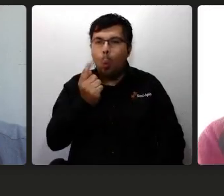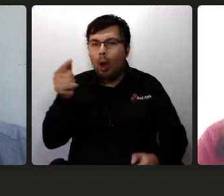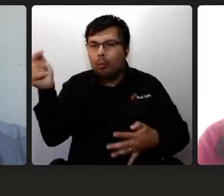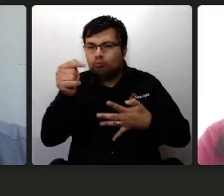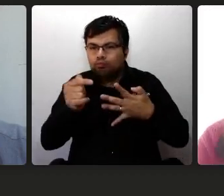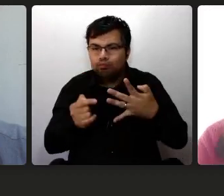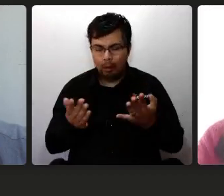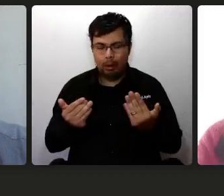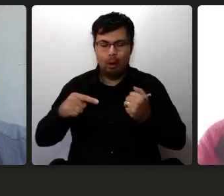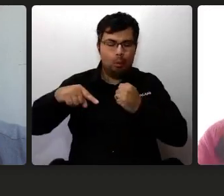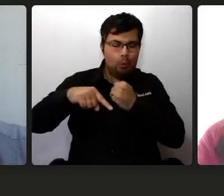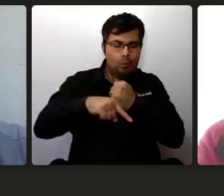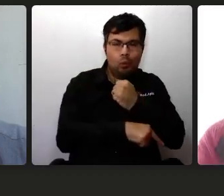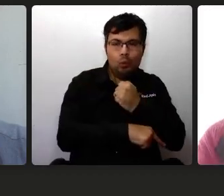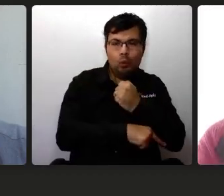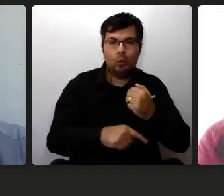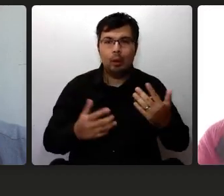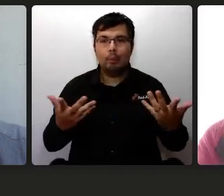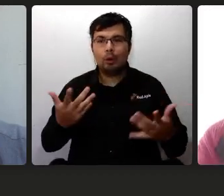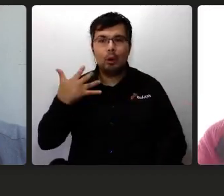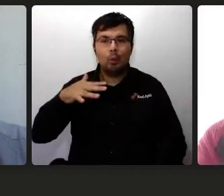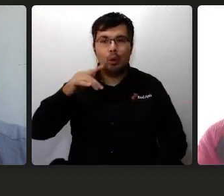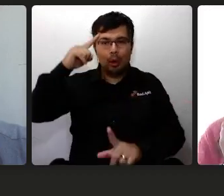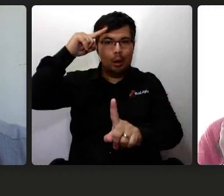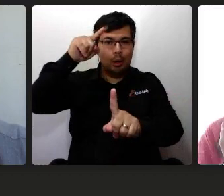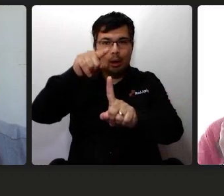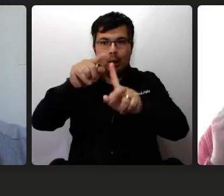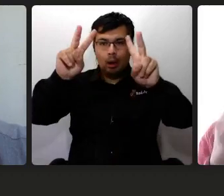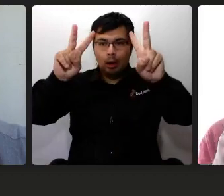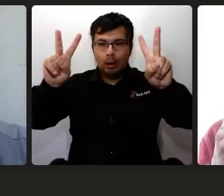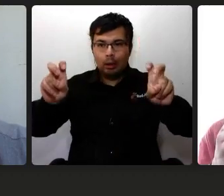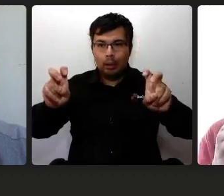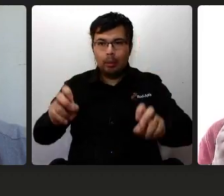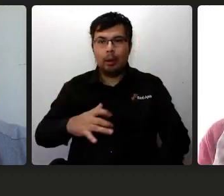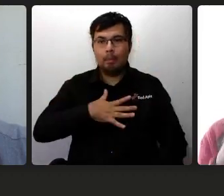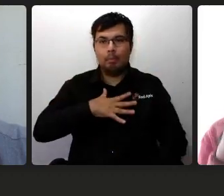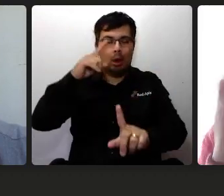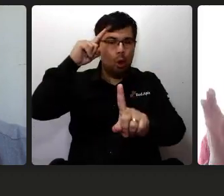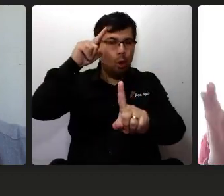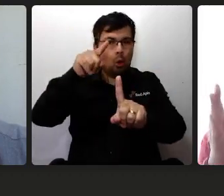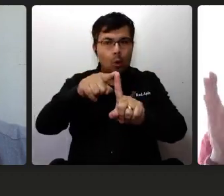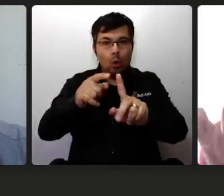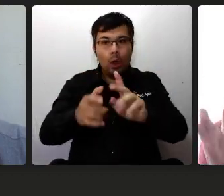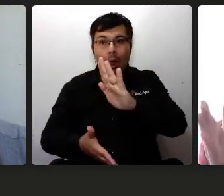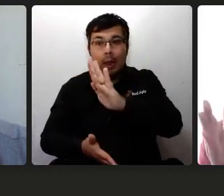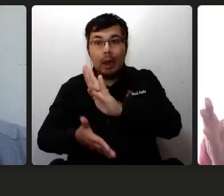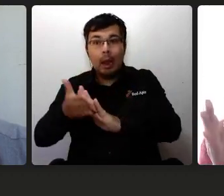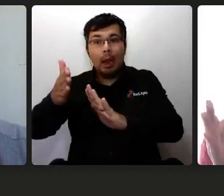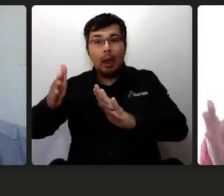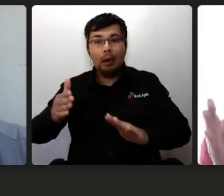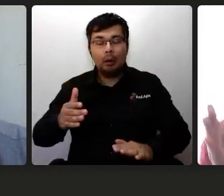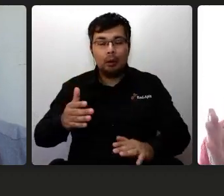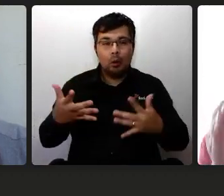Y por eso también es importante el tema de los objetivos, ¿ah? Porque si mi objetivo es salir recién con una red social, bueno, a